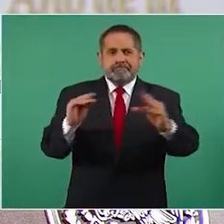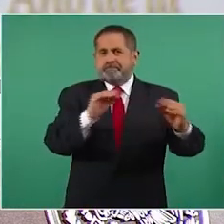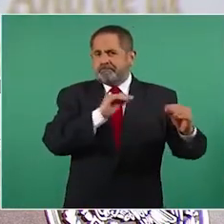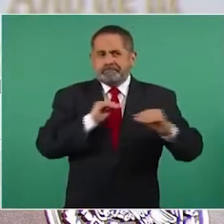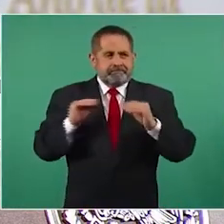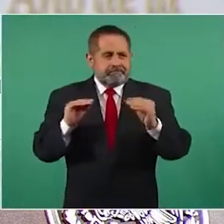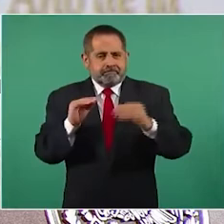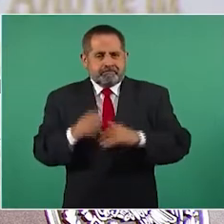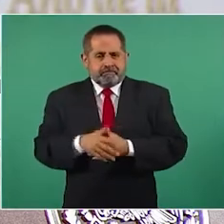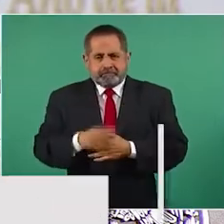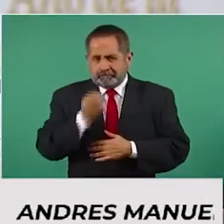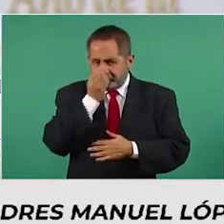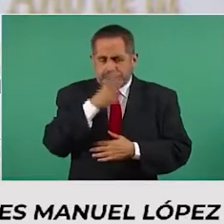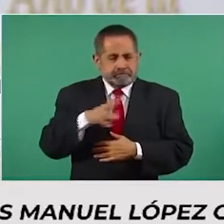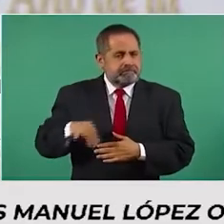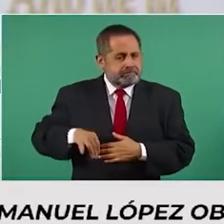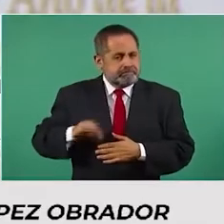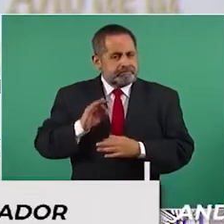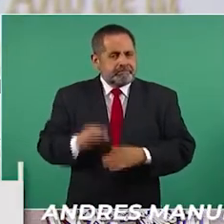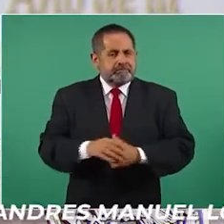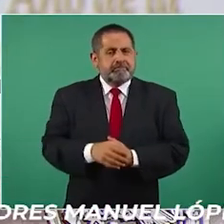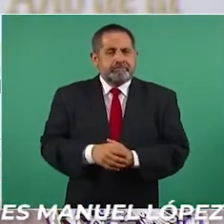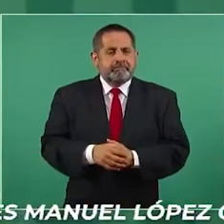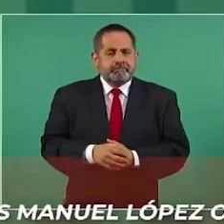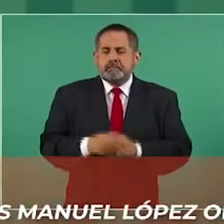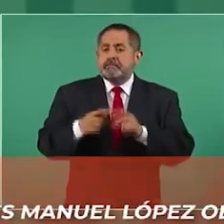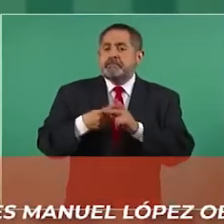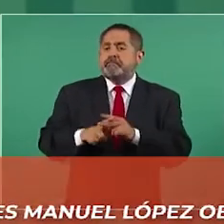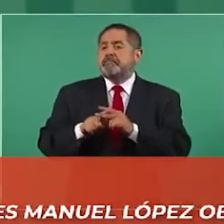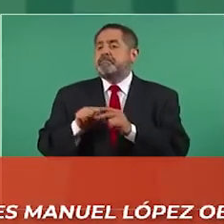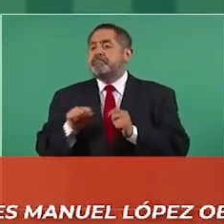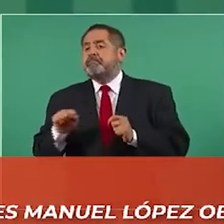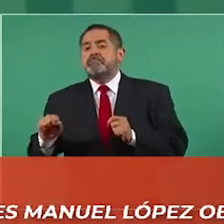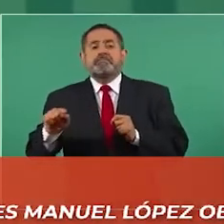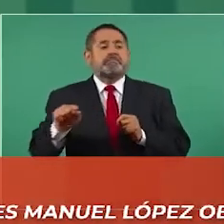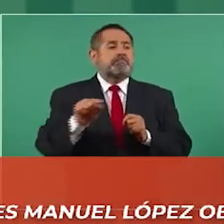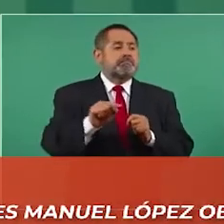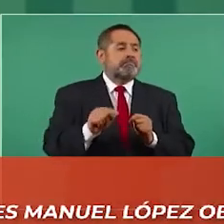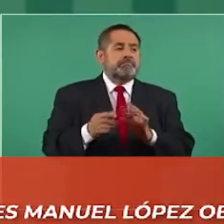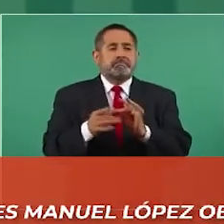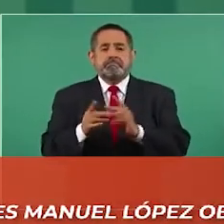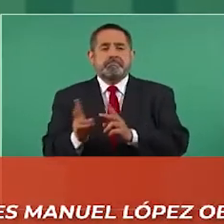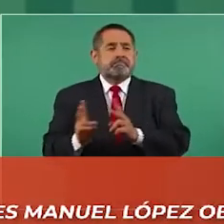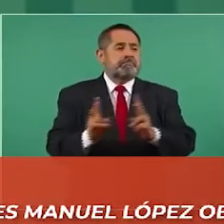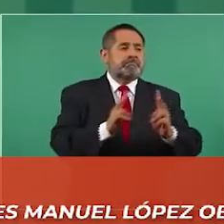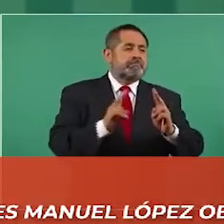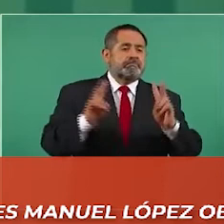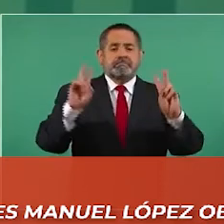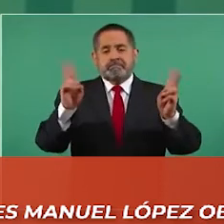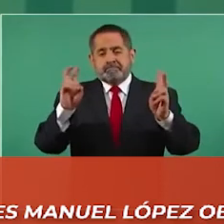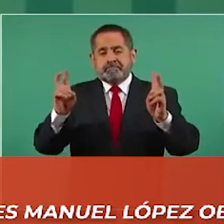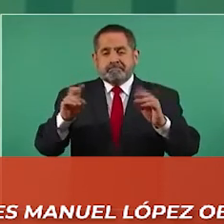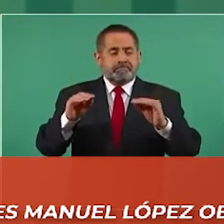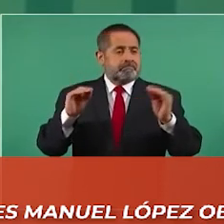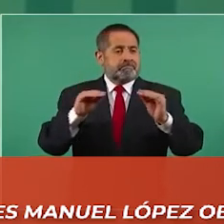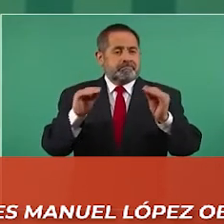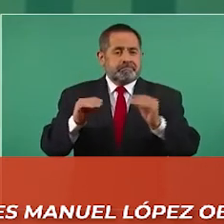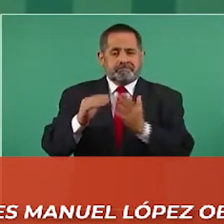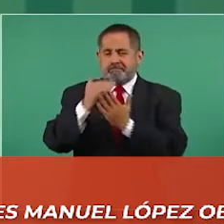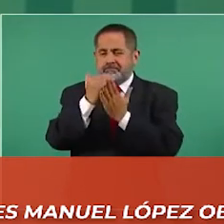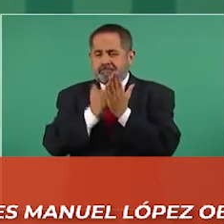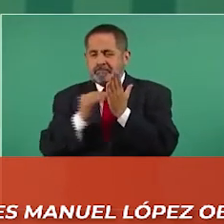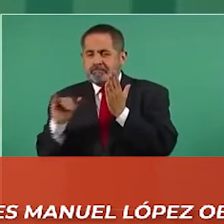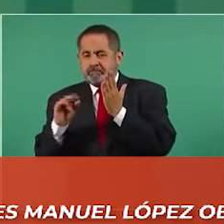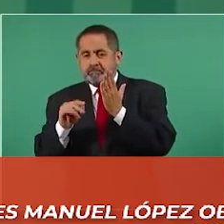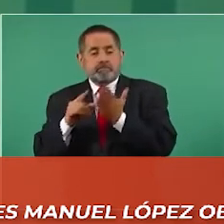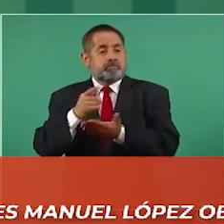y es interesantísimo lo que ya está empezando a suceder en las redes sociales.